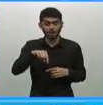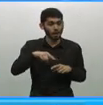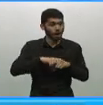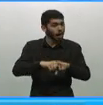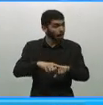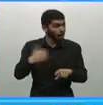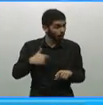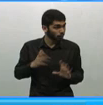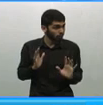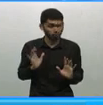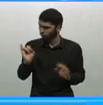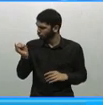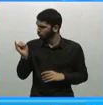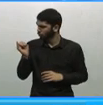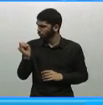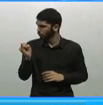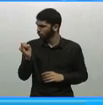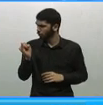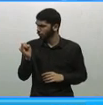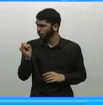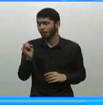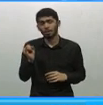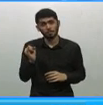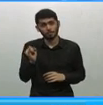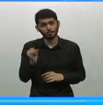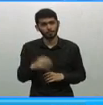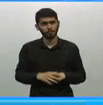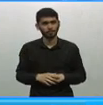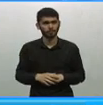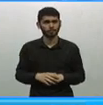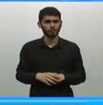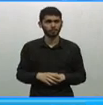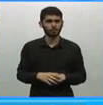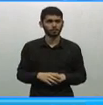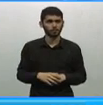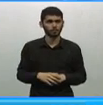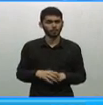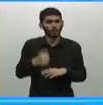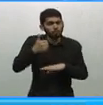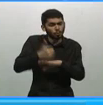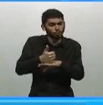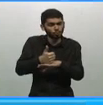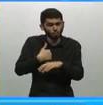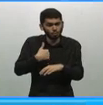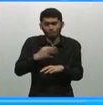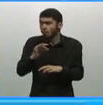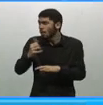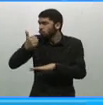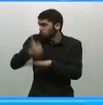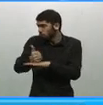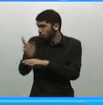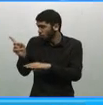argentino sí eh en mi posición o en cualquiera posición no no en tu